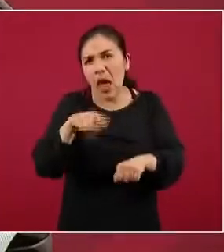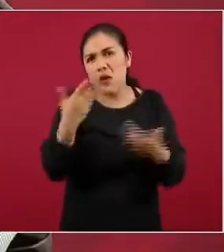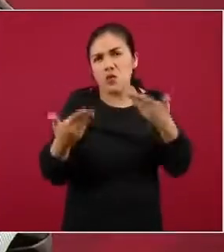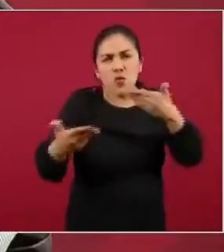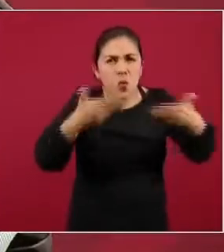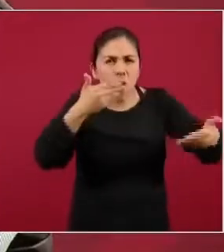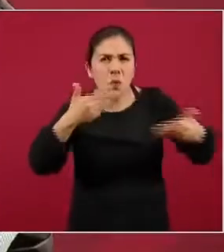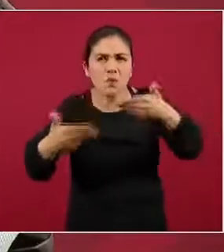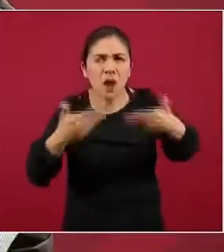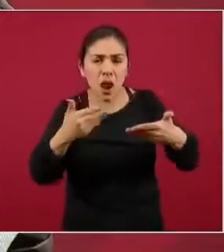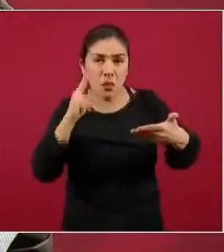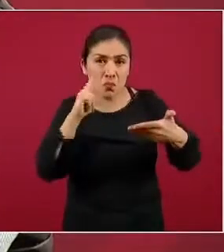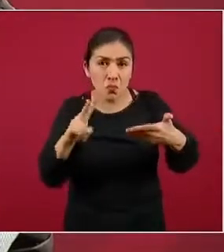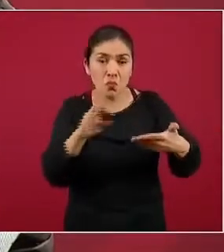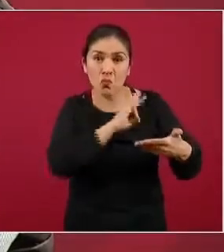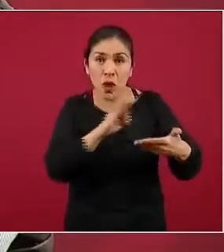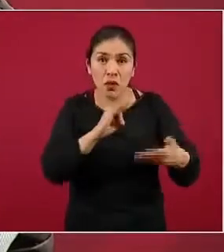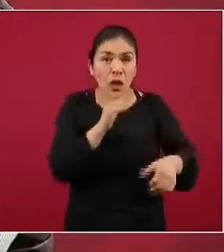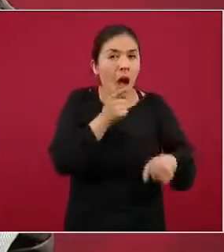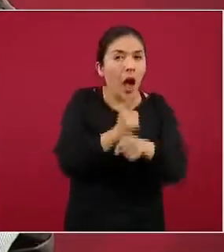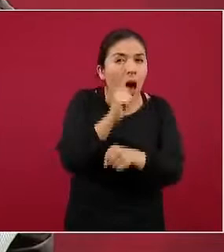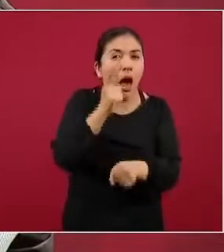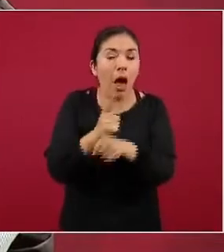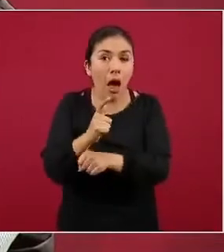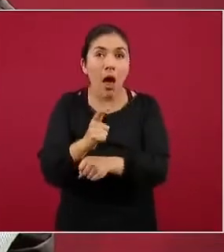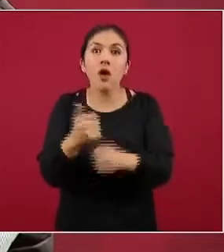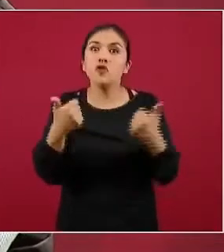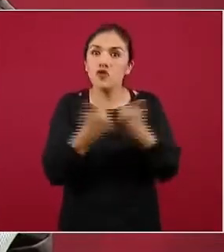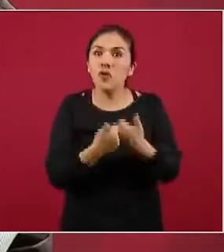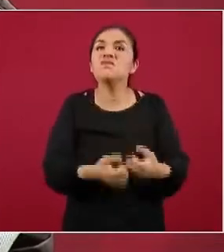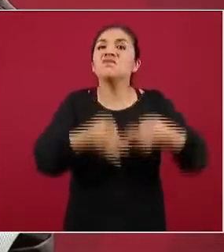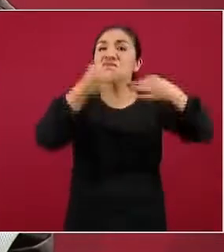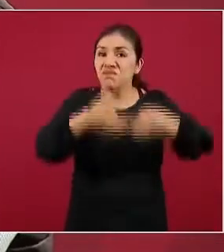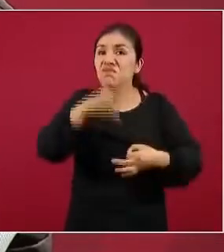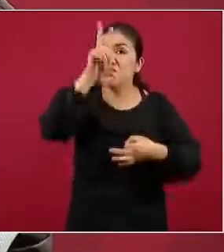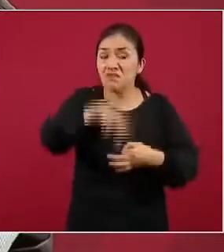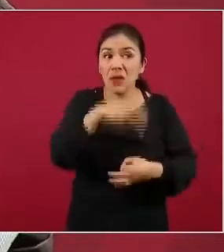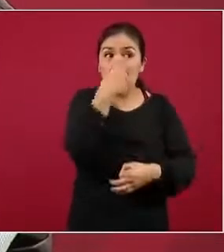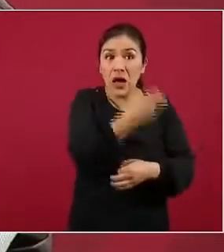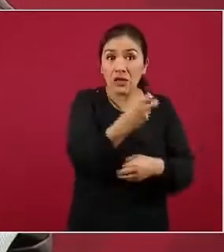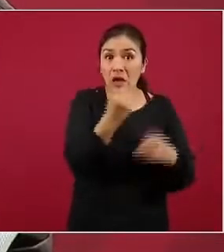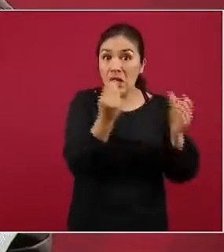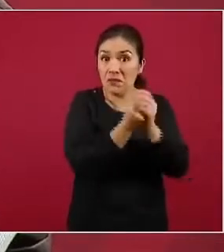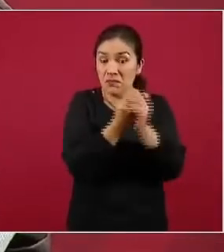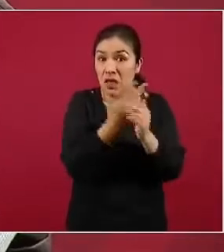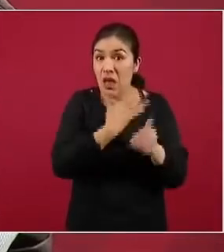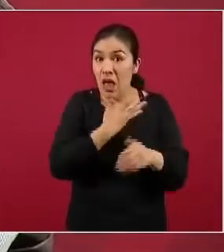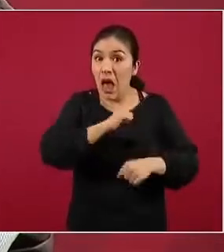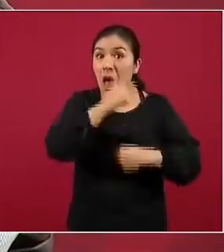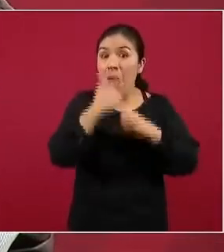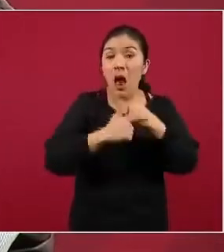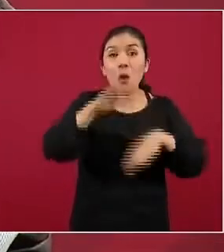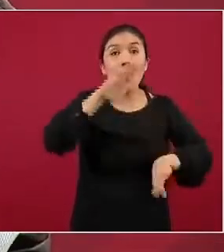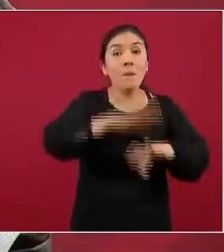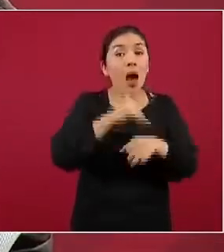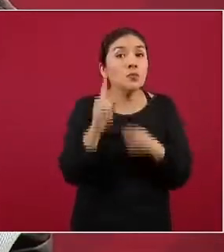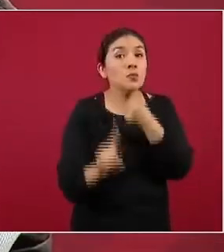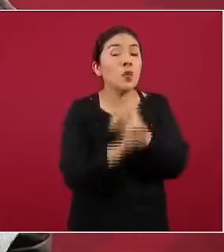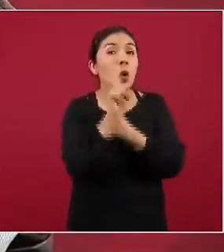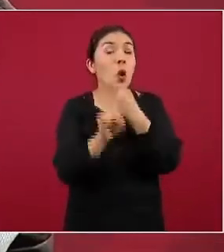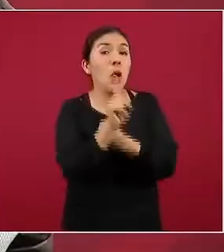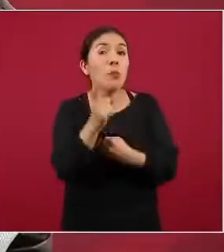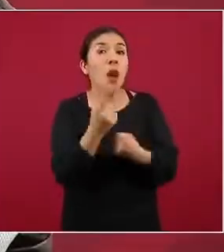en su momento poder con evidencia certificar de que la variante no está presentando un problema